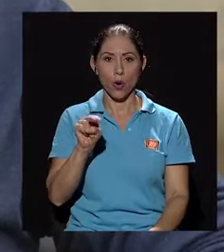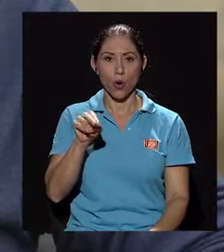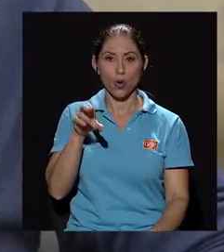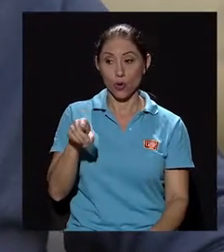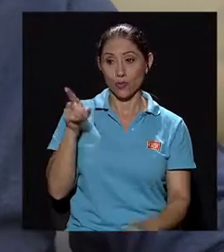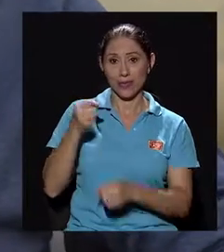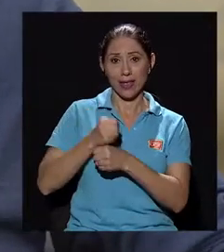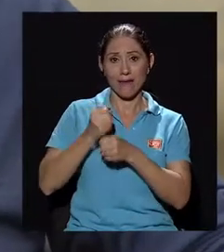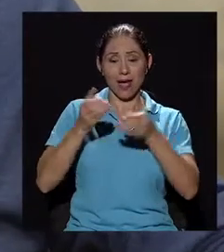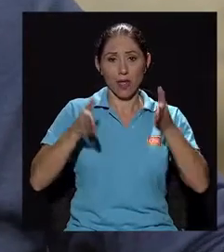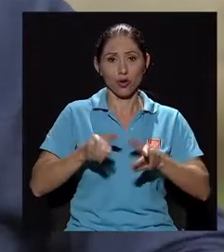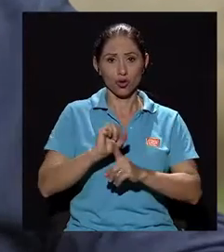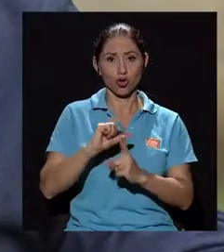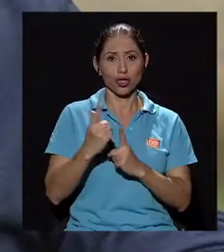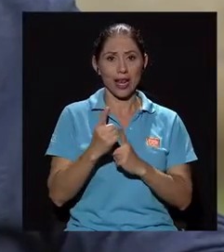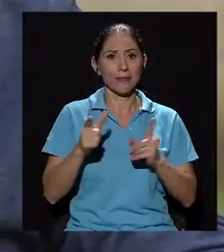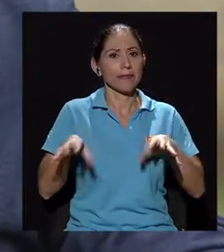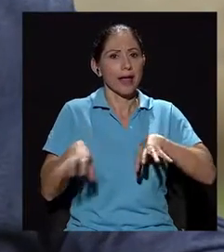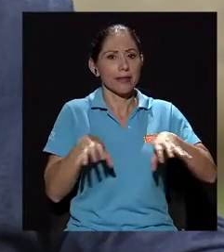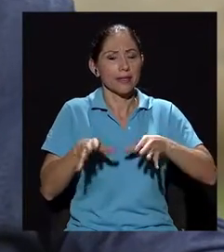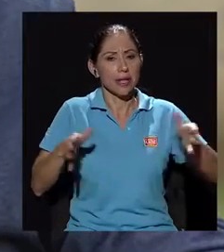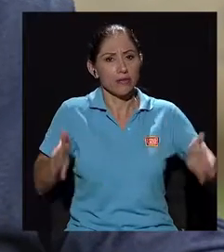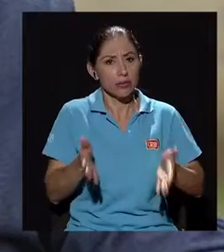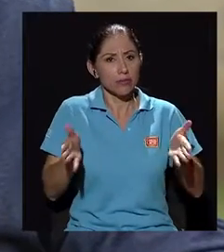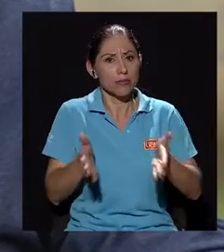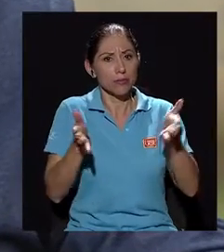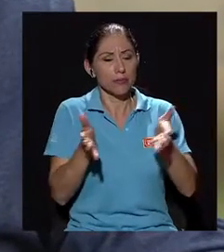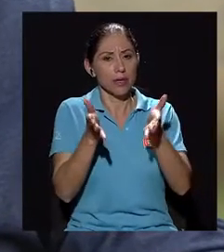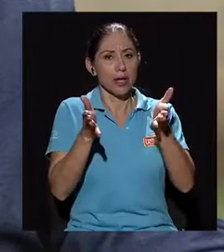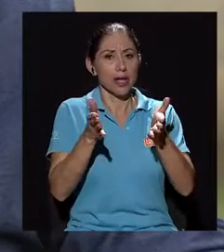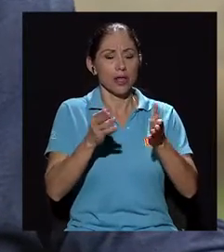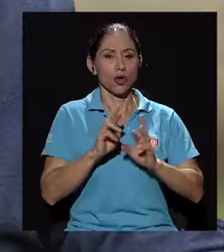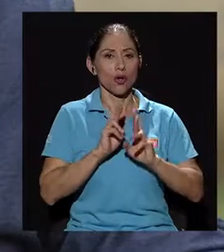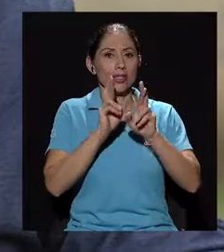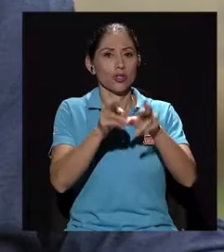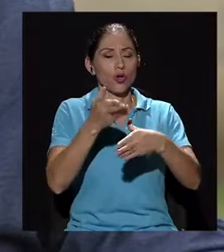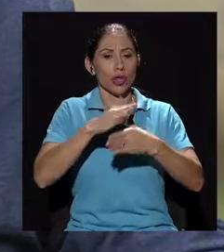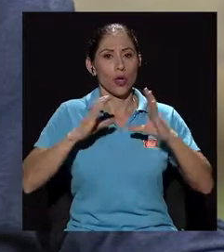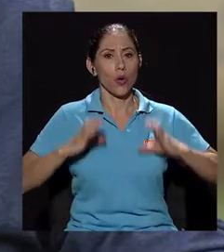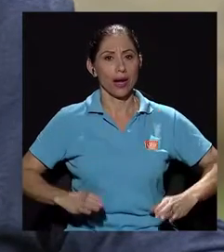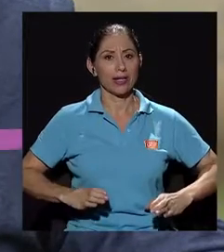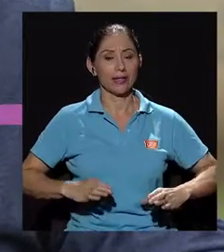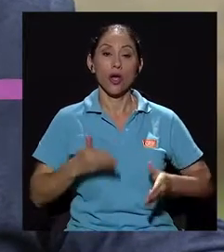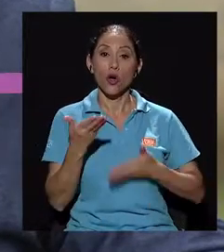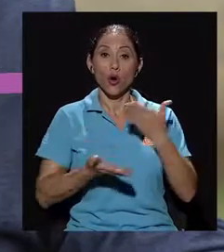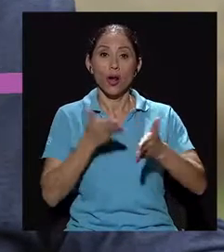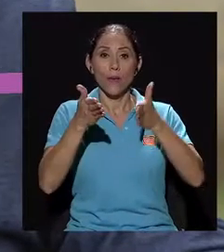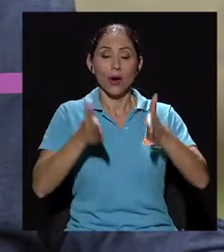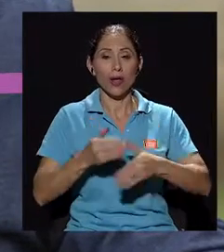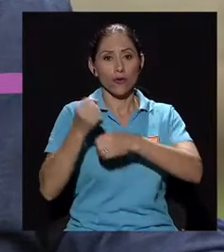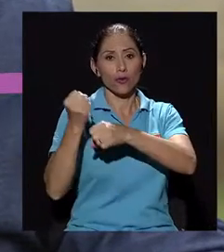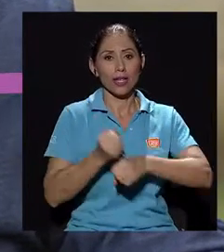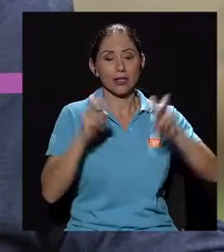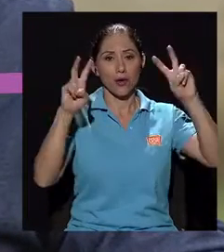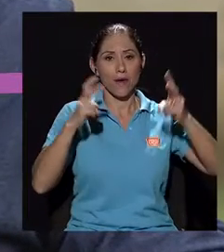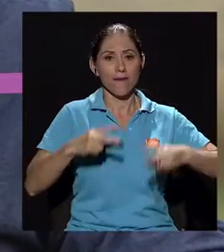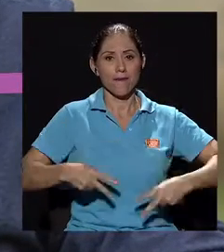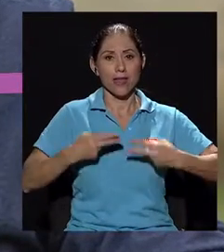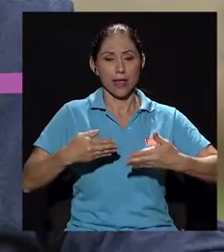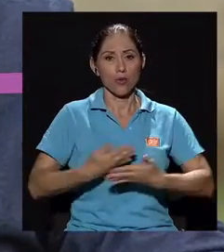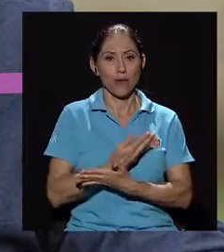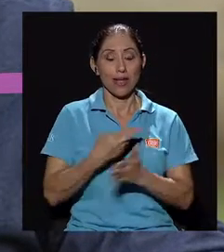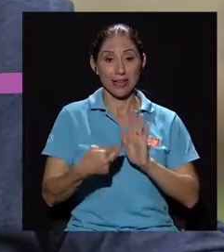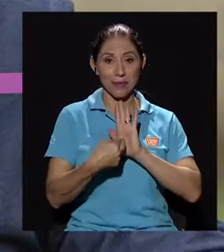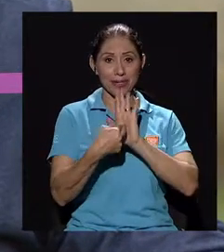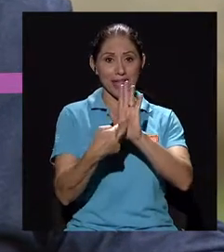social, activista en pro de la donación de órganos, colaborador de la Fundación Vida Nueva y representante de ONGs